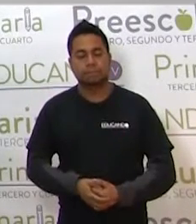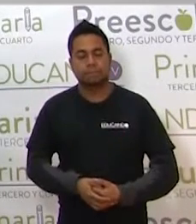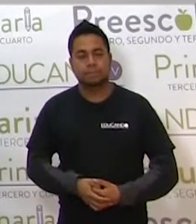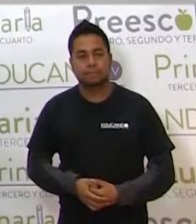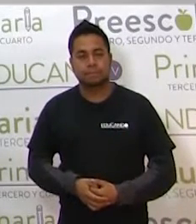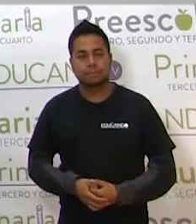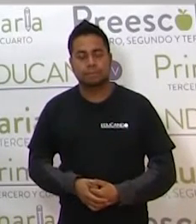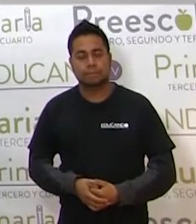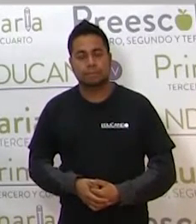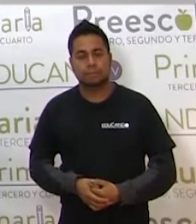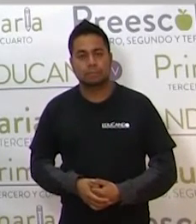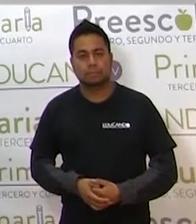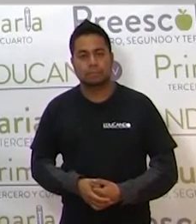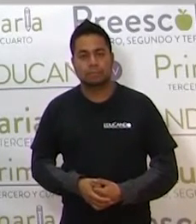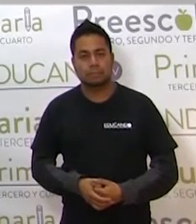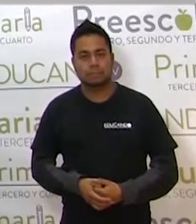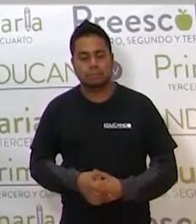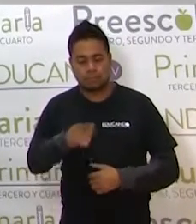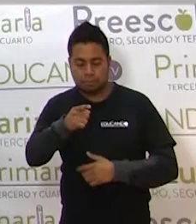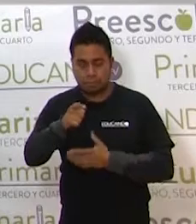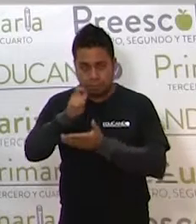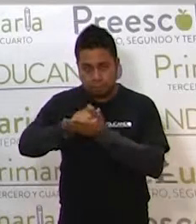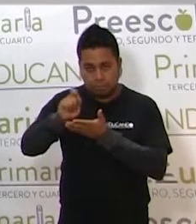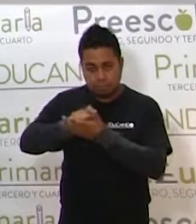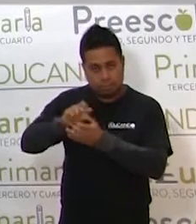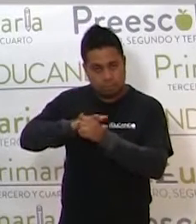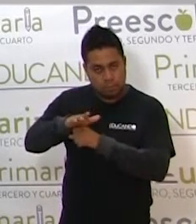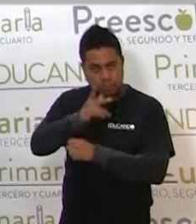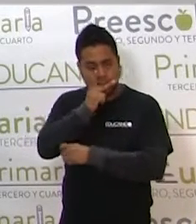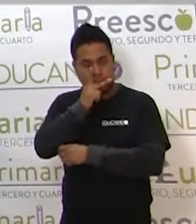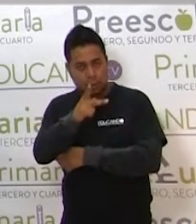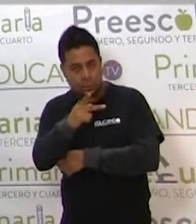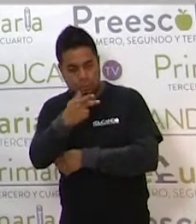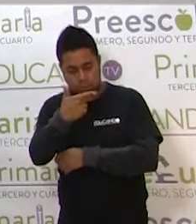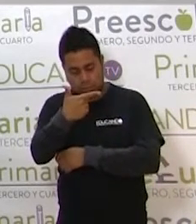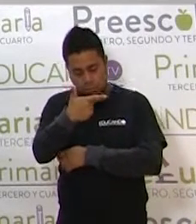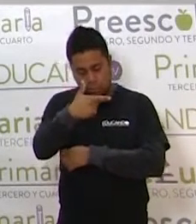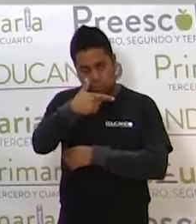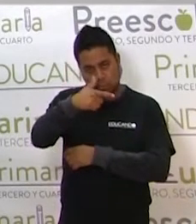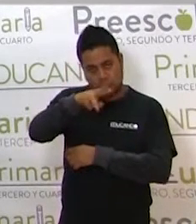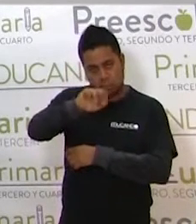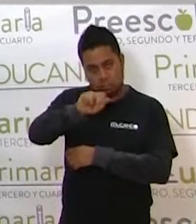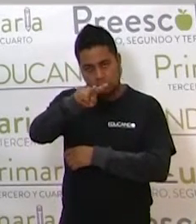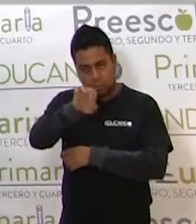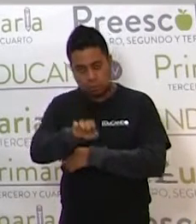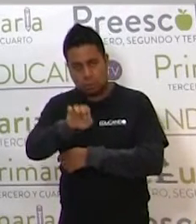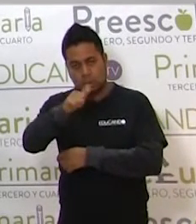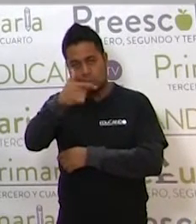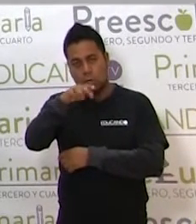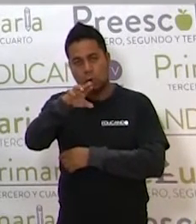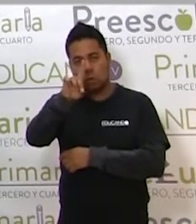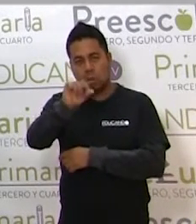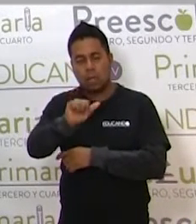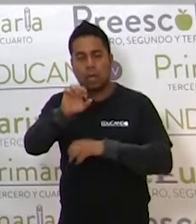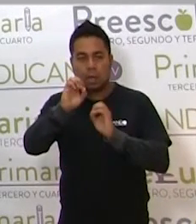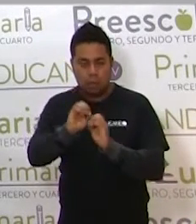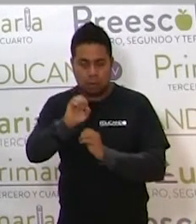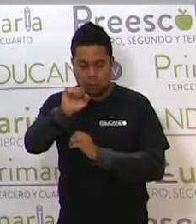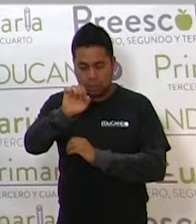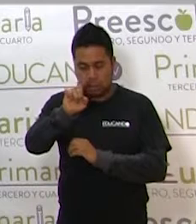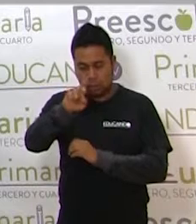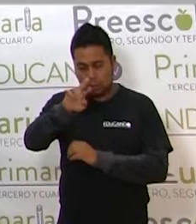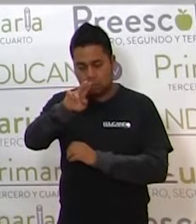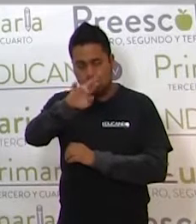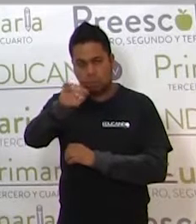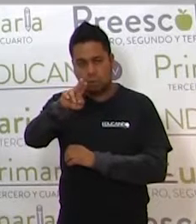vamos a tener lo que es una palabra grave una palabra aguda o una estructura en que